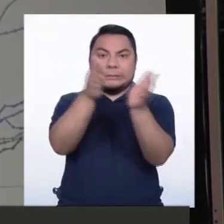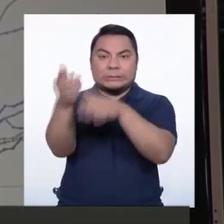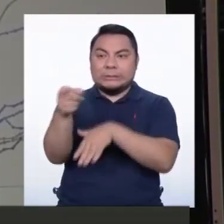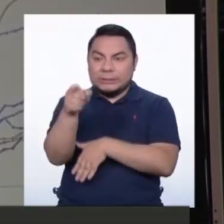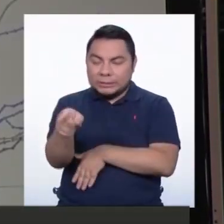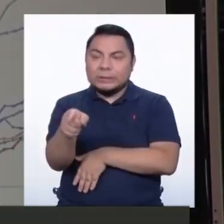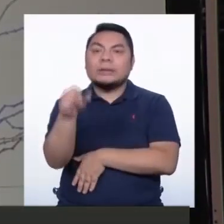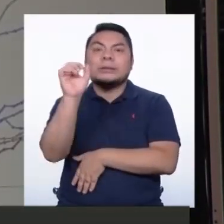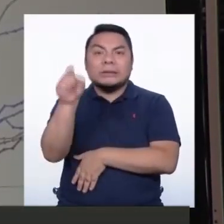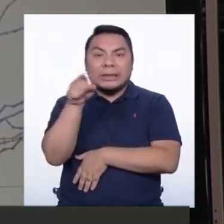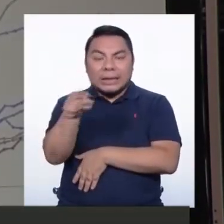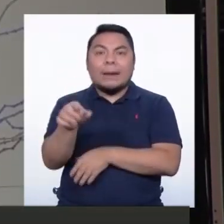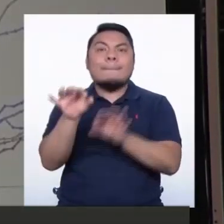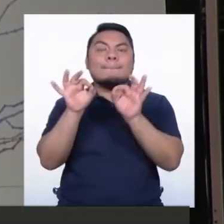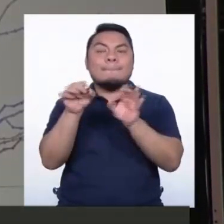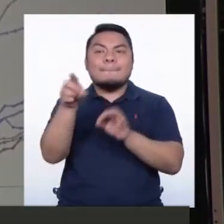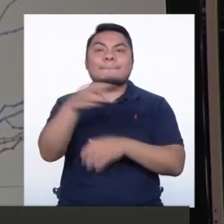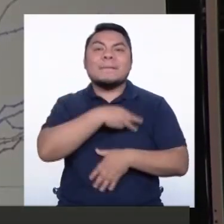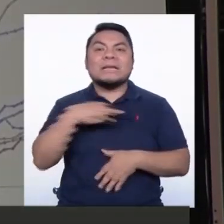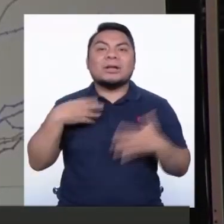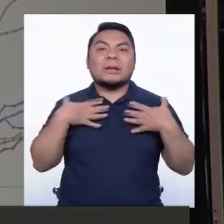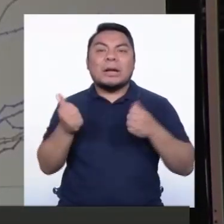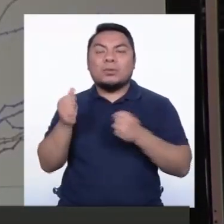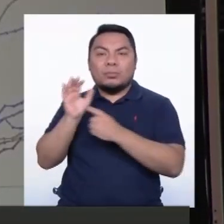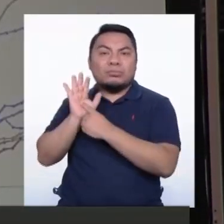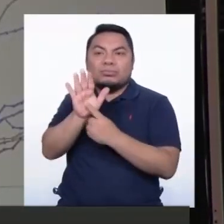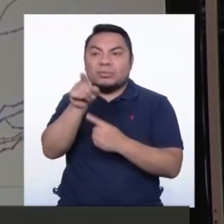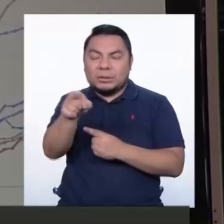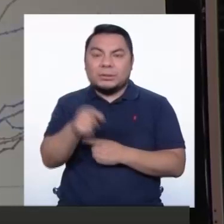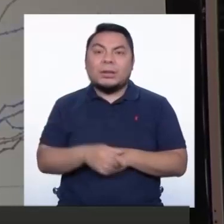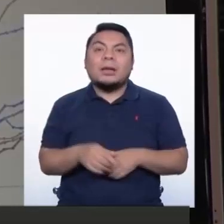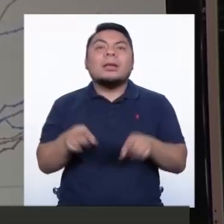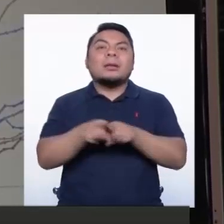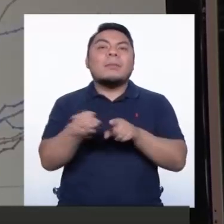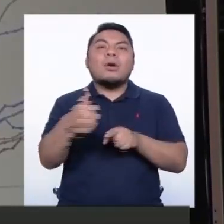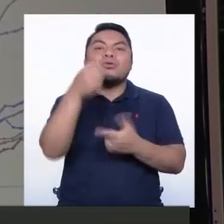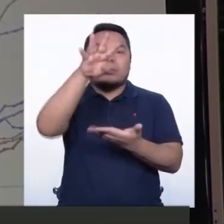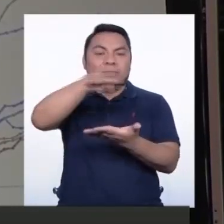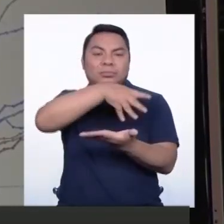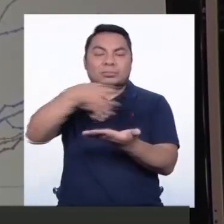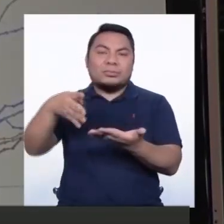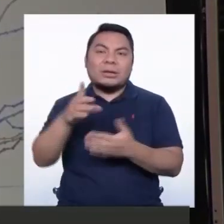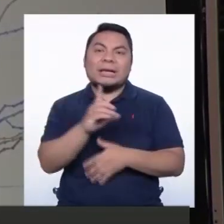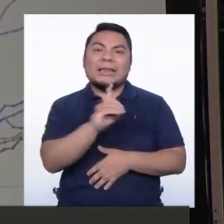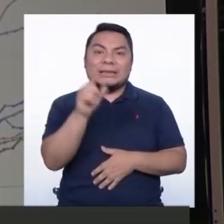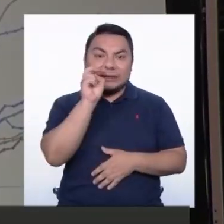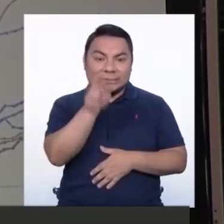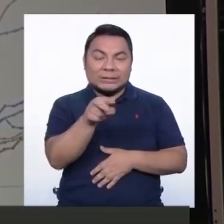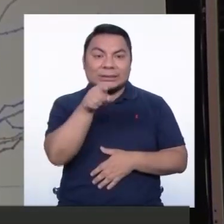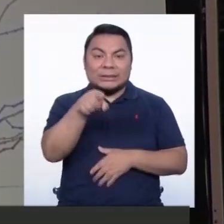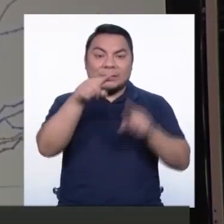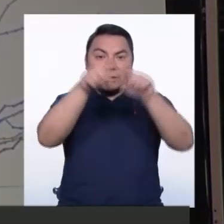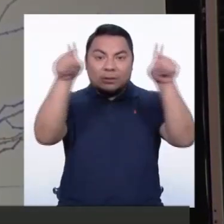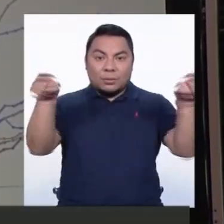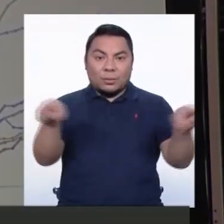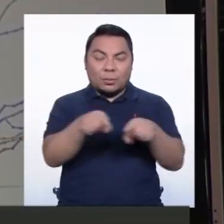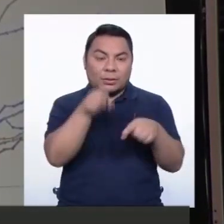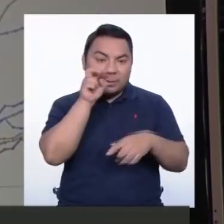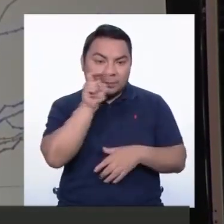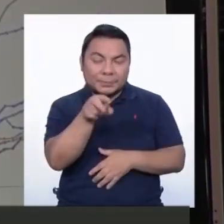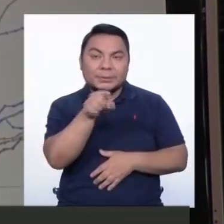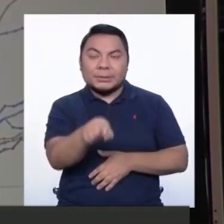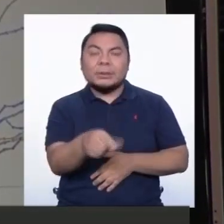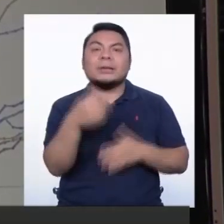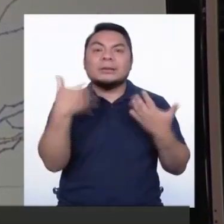por el Ministerio de Salud, ¿no? Y también tenemos un cuadrito al lado derecho, donde en ese cuadro, ahí